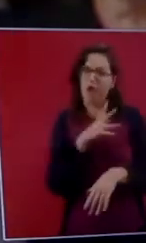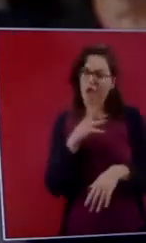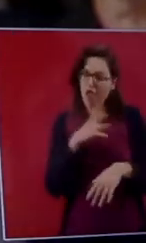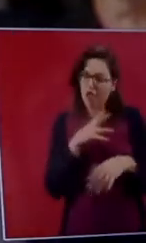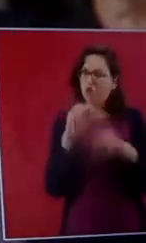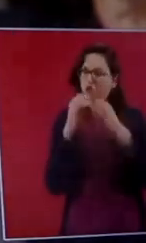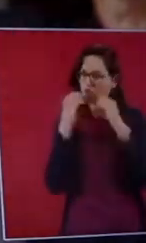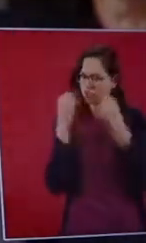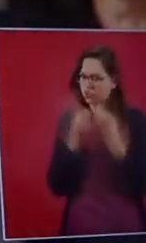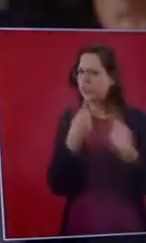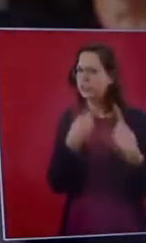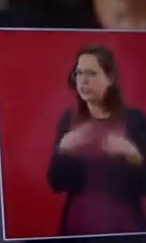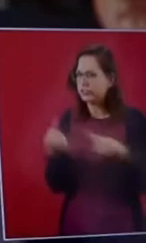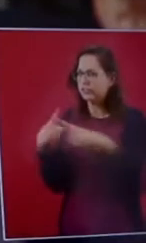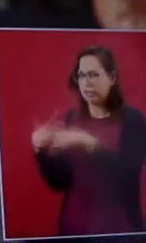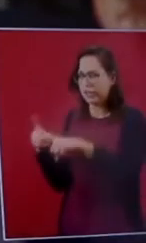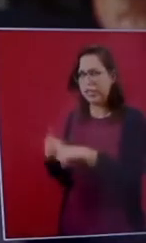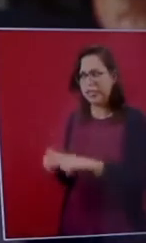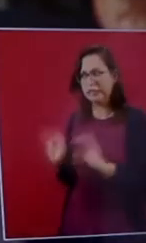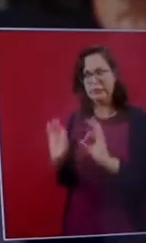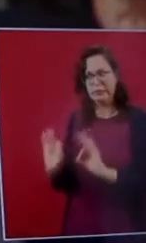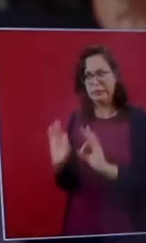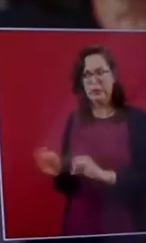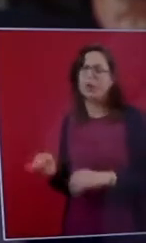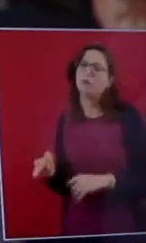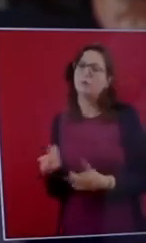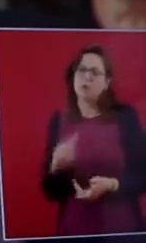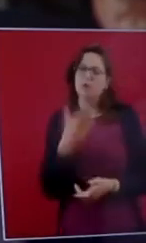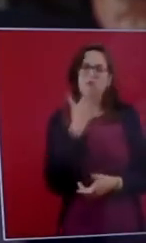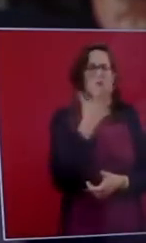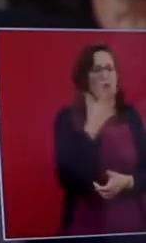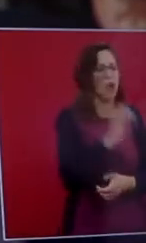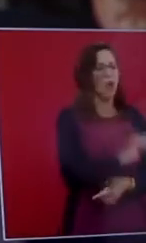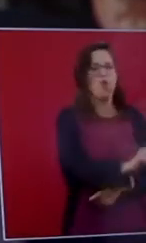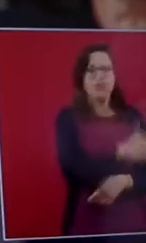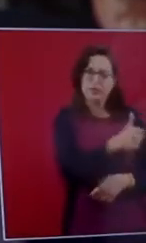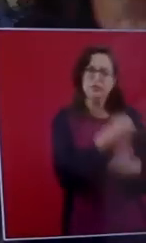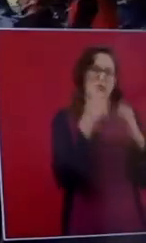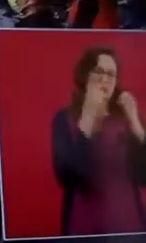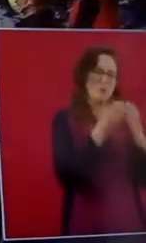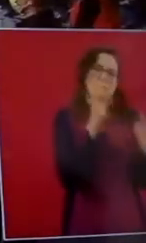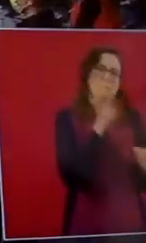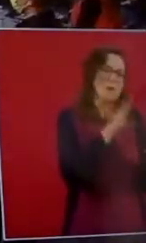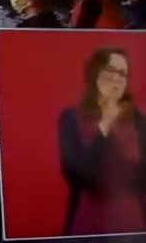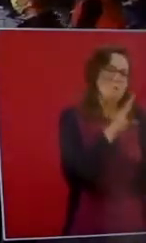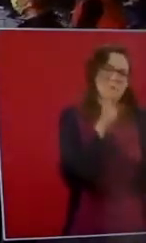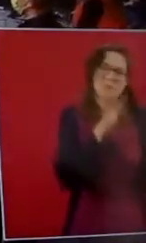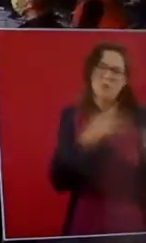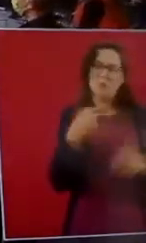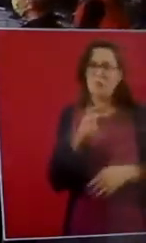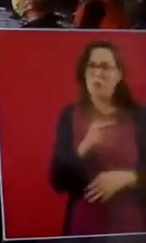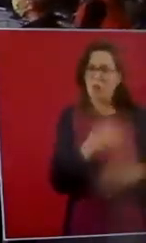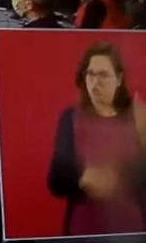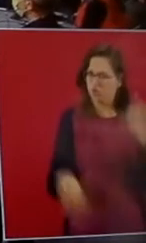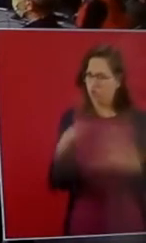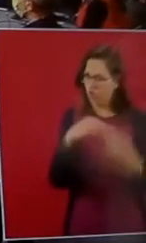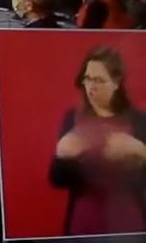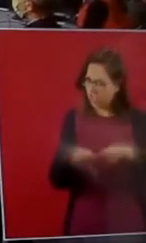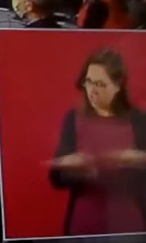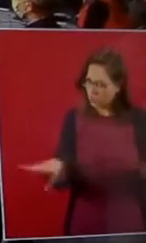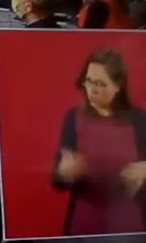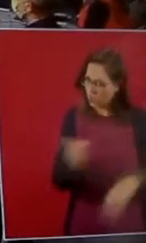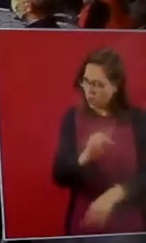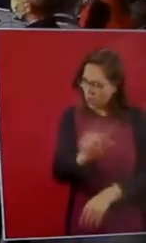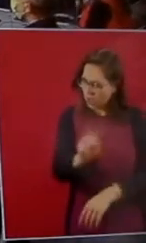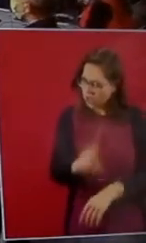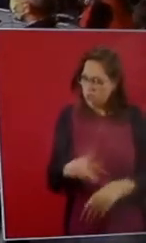causa considera que debe llamarse de otra manera o que reúne otros procedimientos. Bueno, pues el juez de la causa